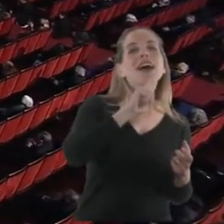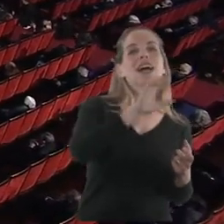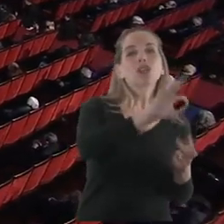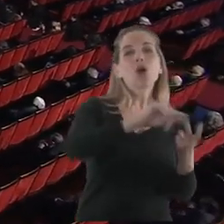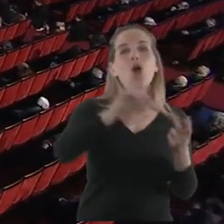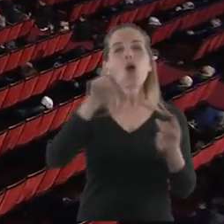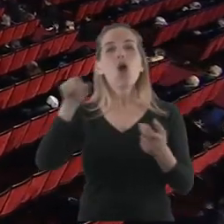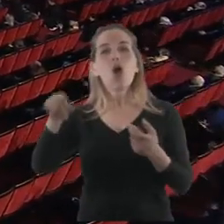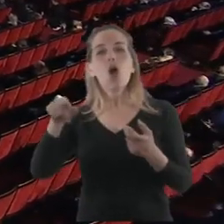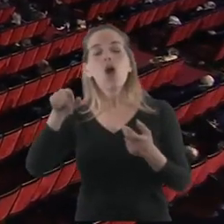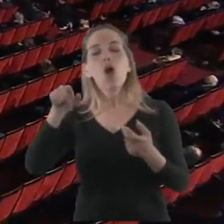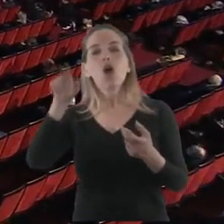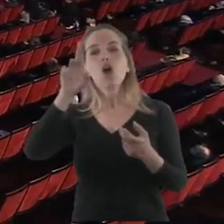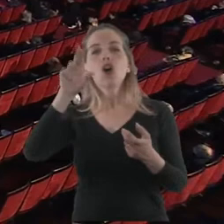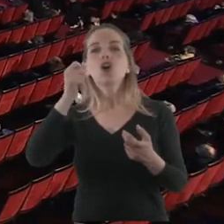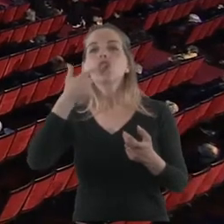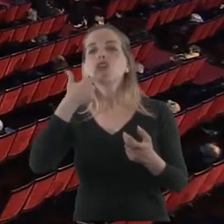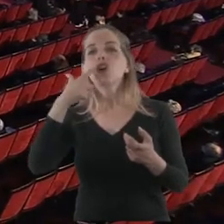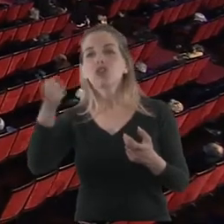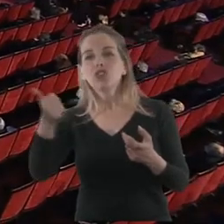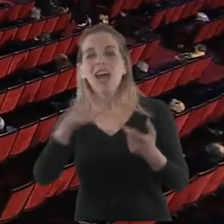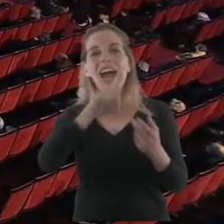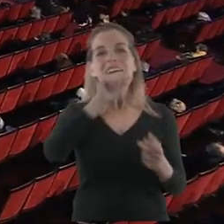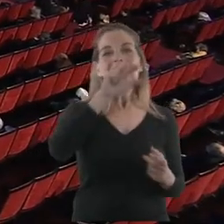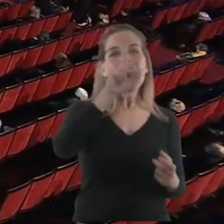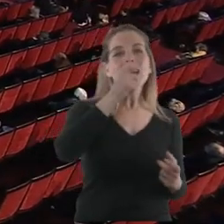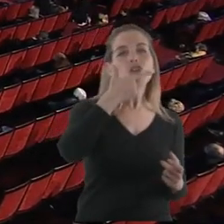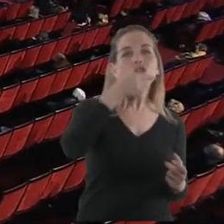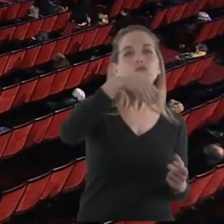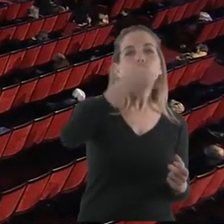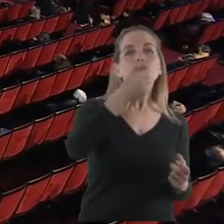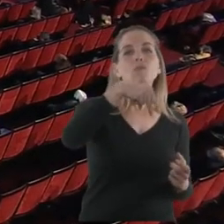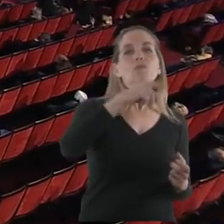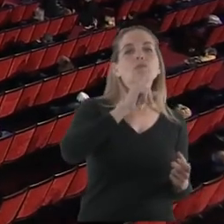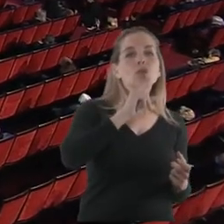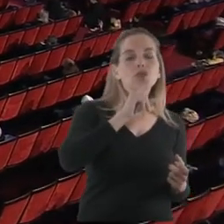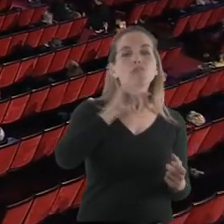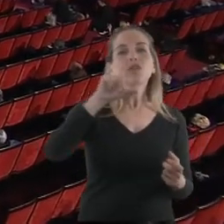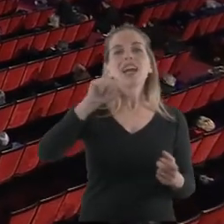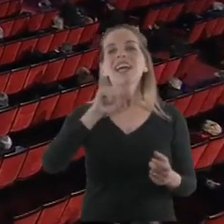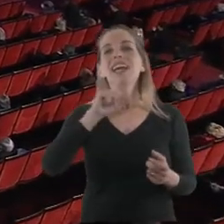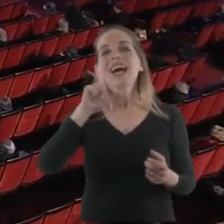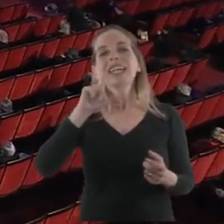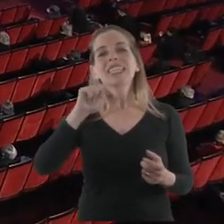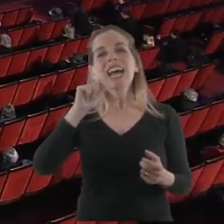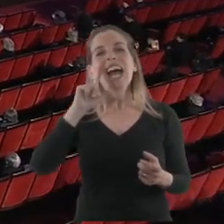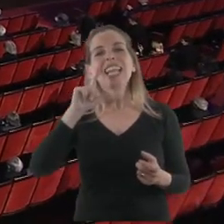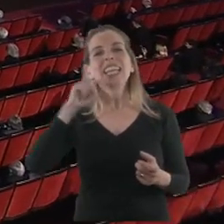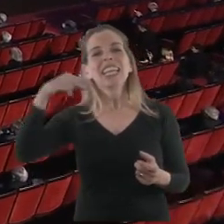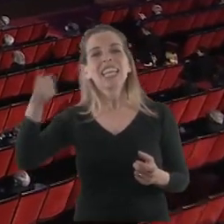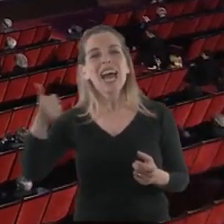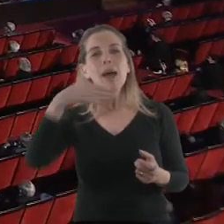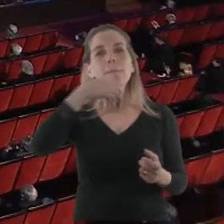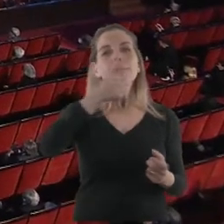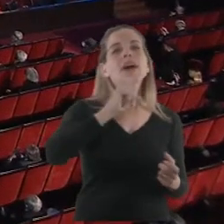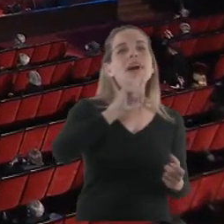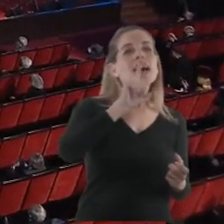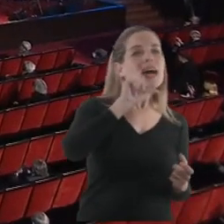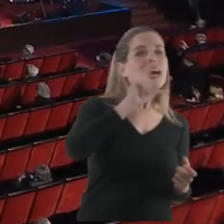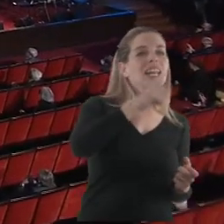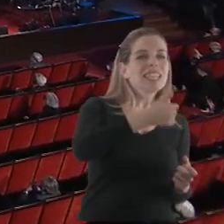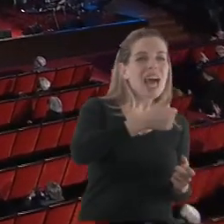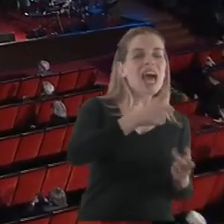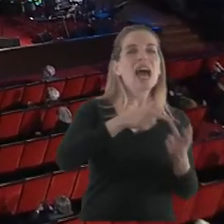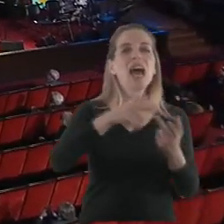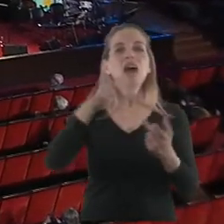Muchnik de Lederkremer, Carlos Mundt, María Catalina Nusiglia, Marta Novik, Martino